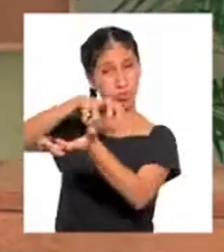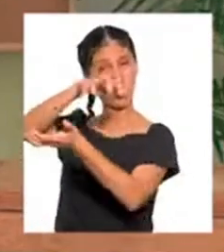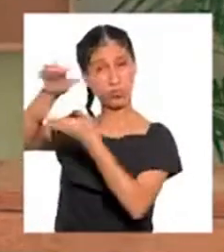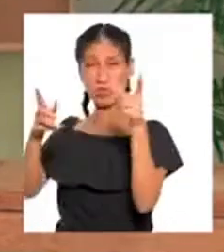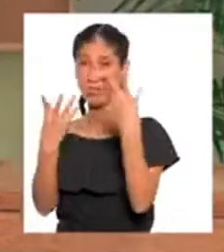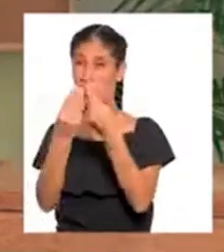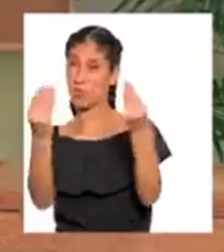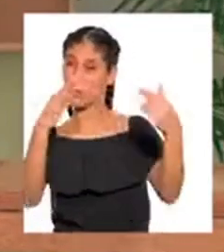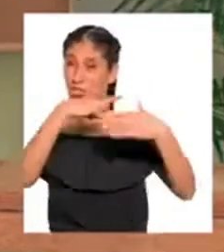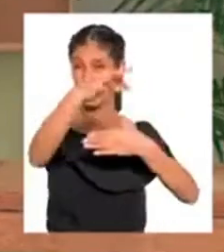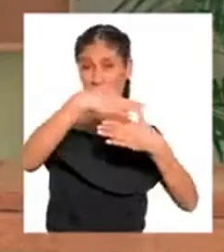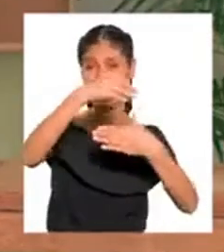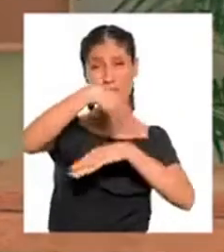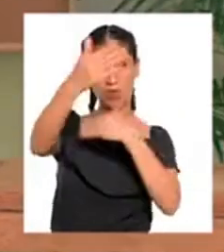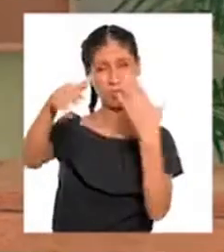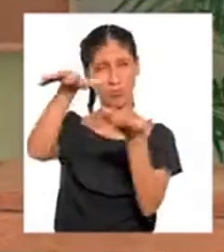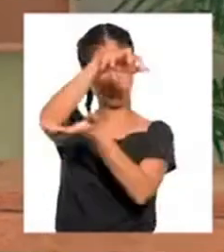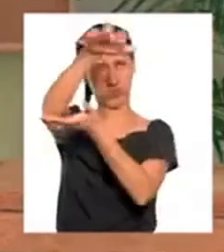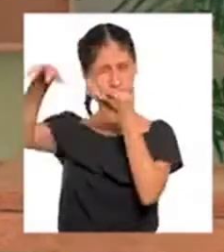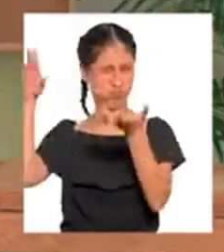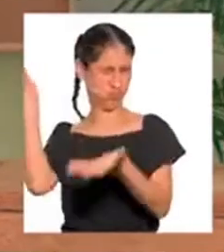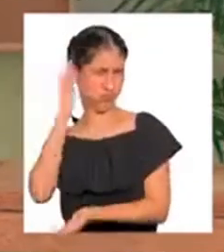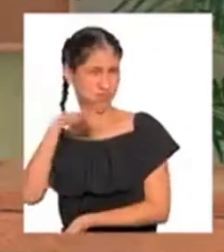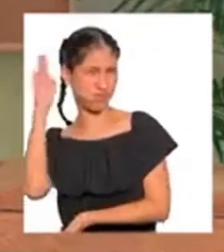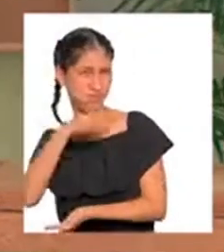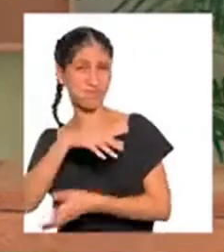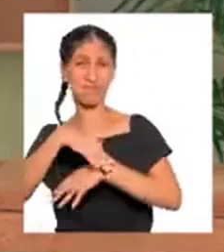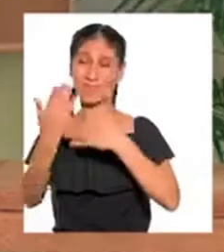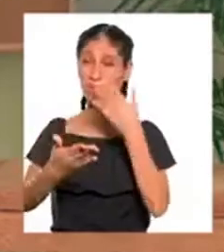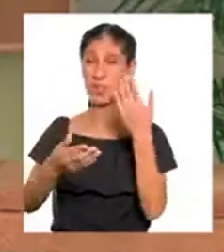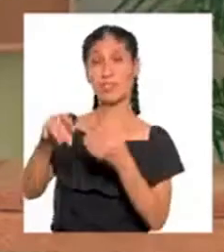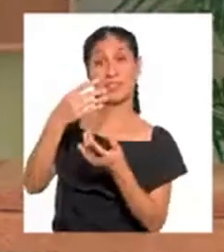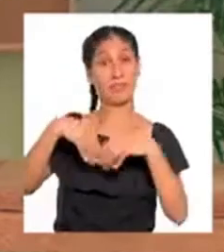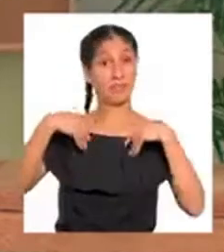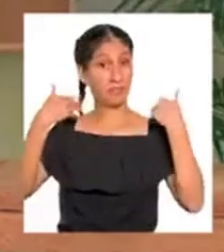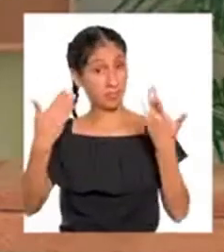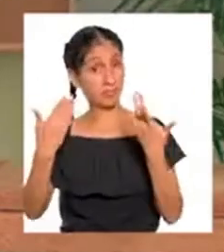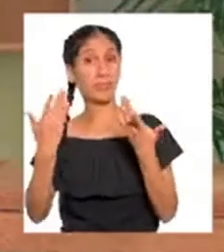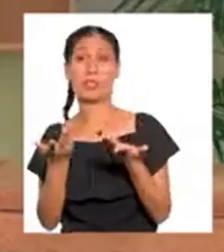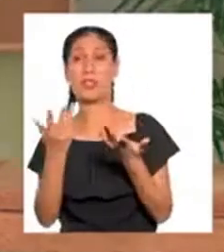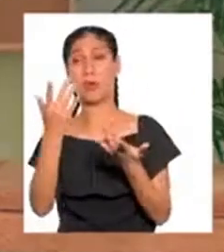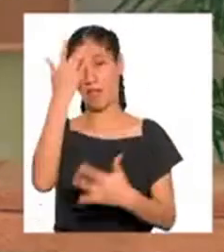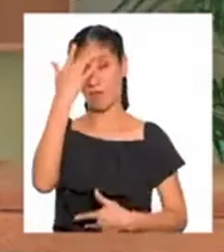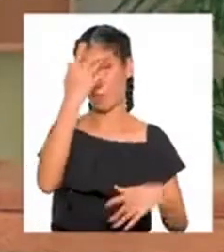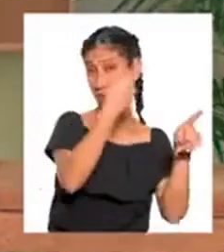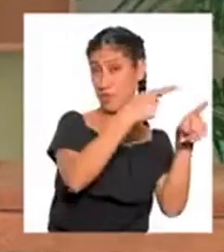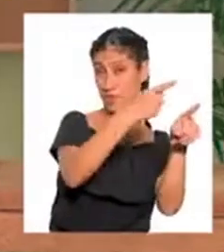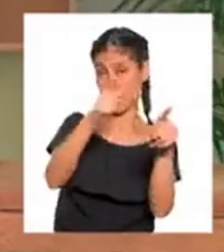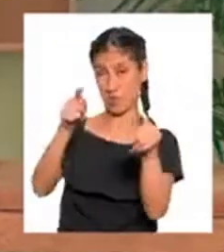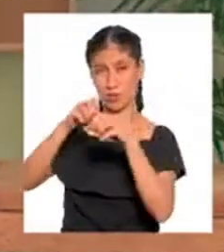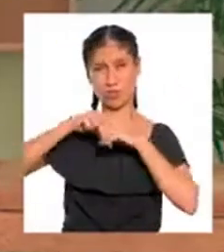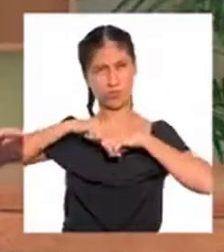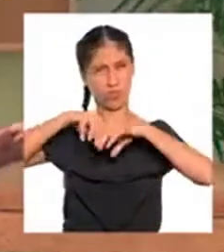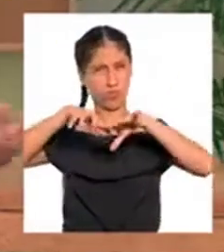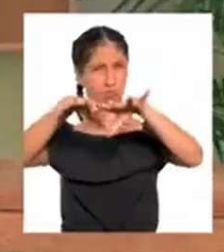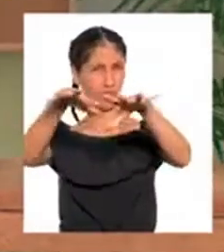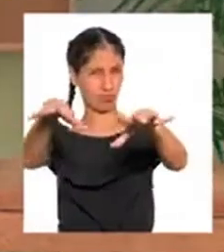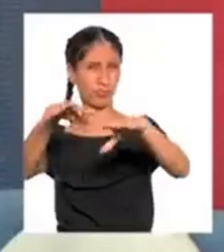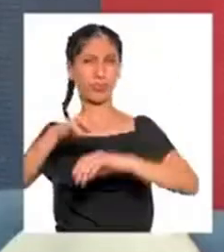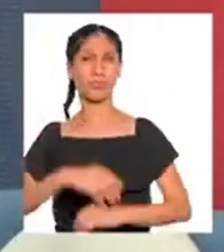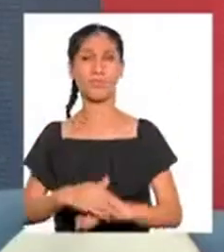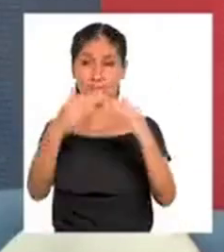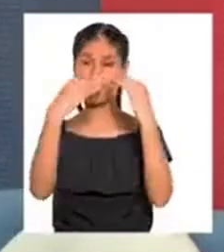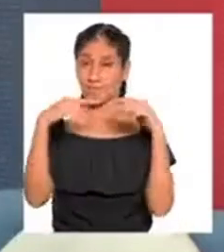que generó contaminación ambiental y mayor predisposición a las enfermedades, ya que no había suficiente infraestructura sanitaria para todas las